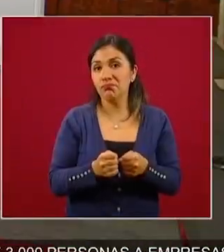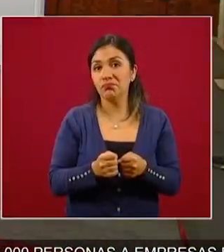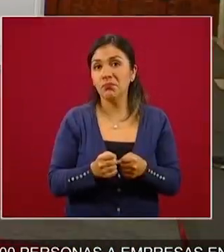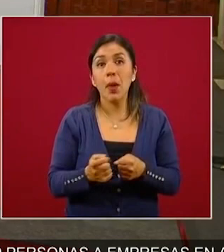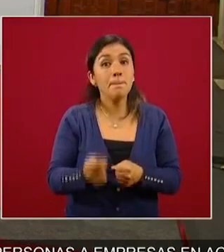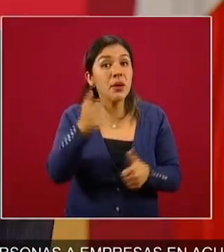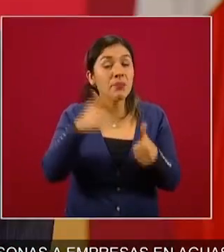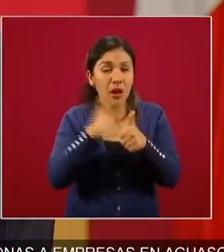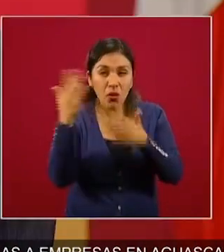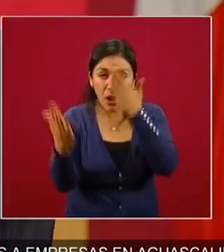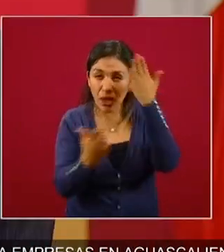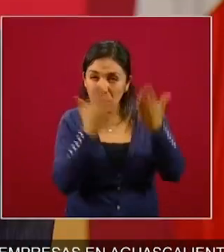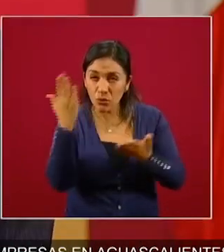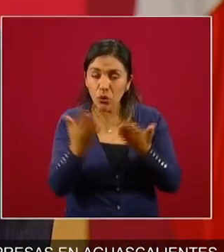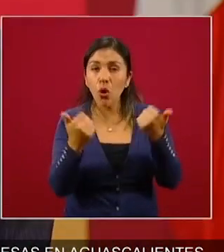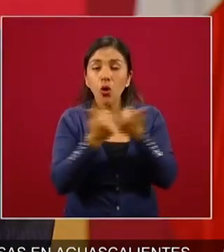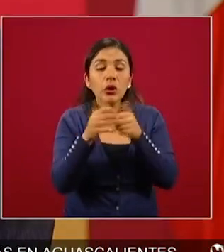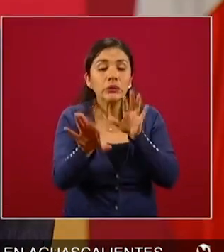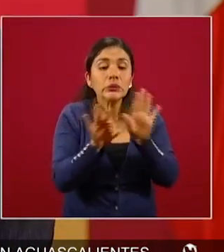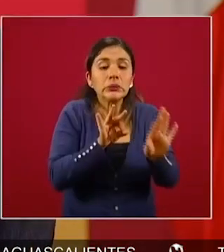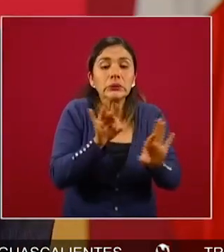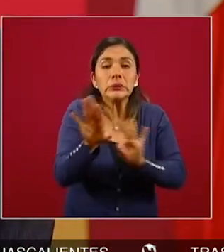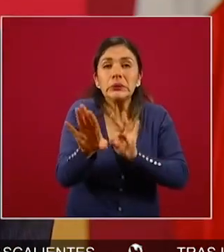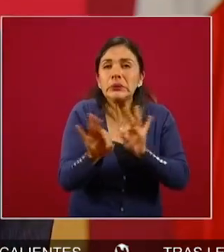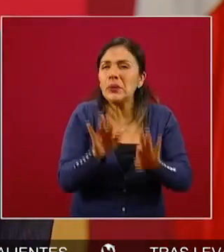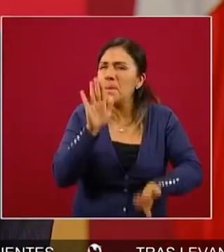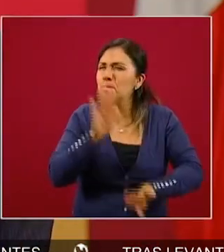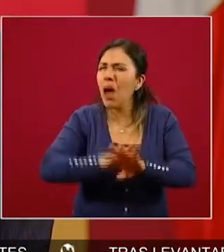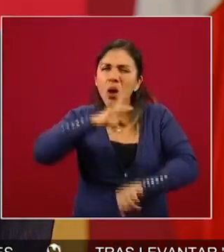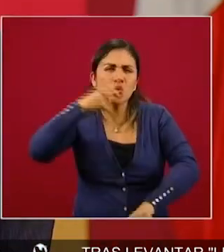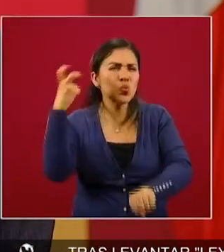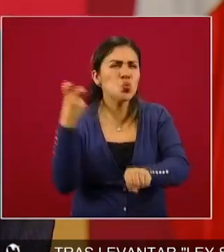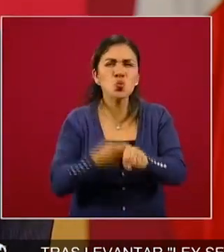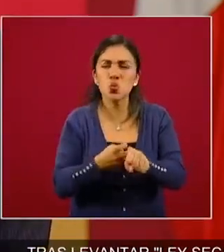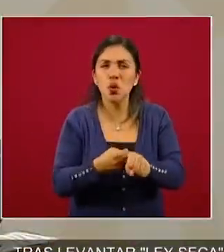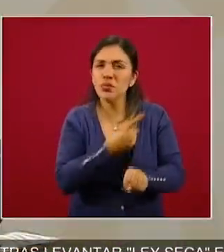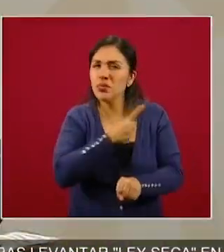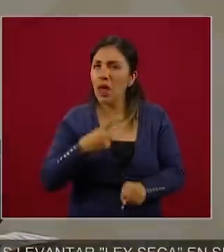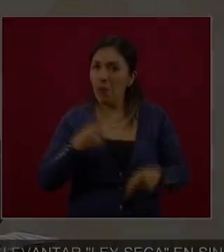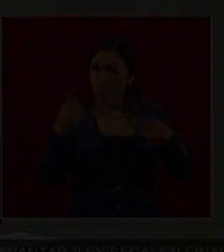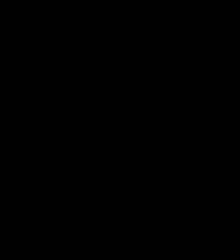Para las noticias de la noche con Salvador García Soto, José Luis Sánchez Macías.